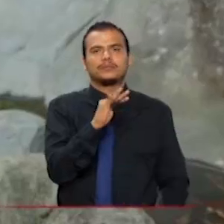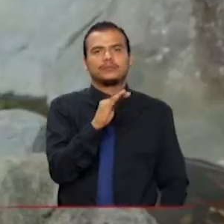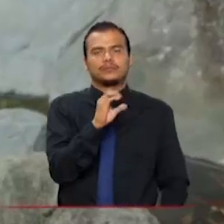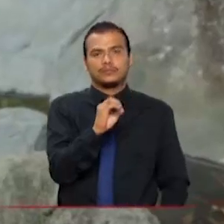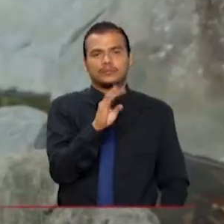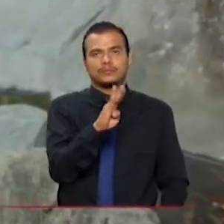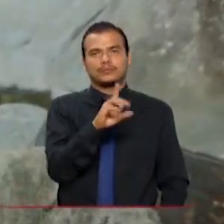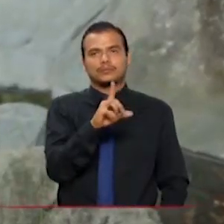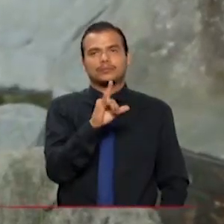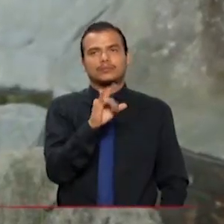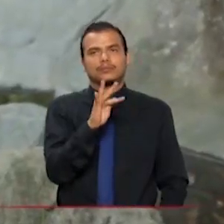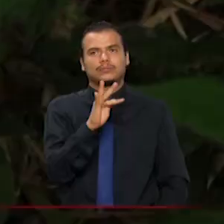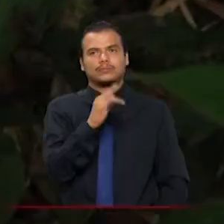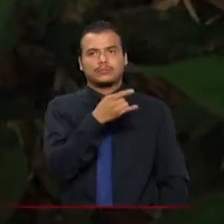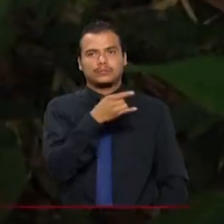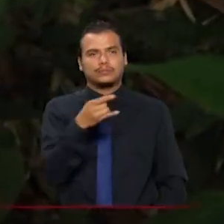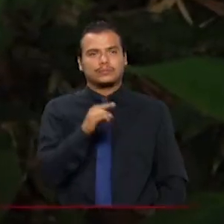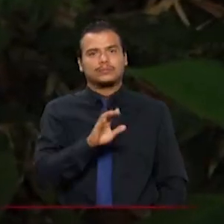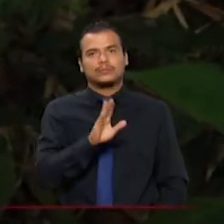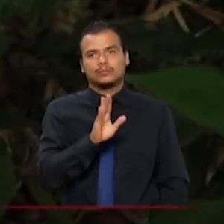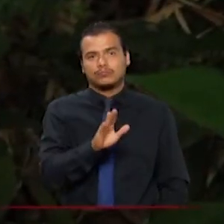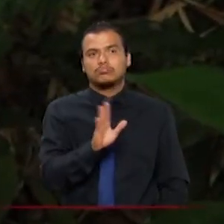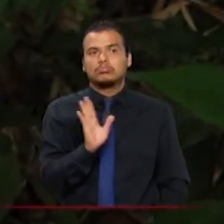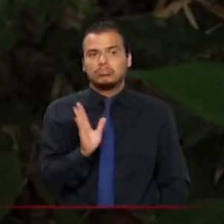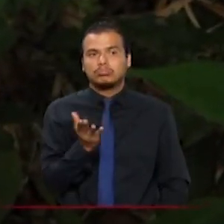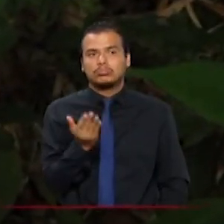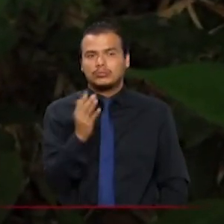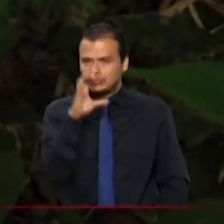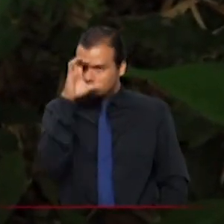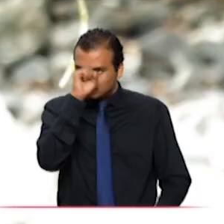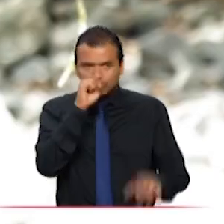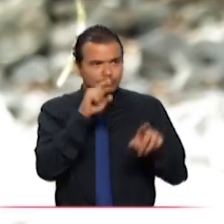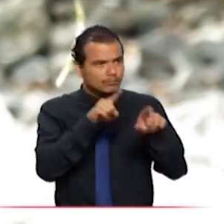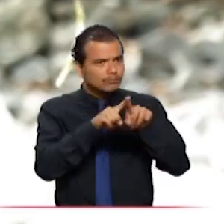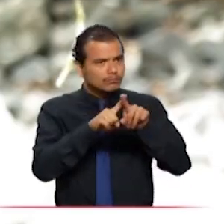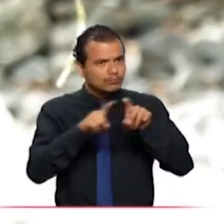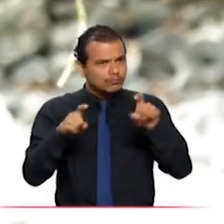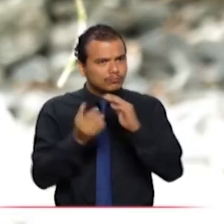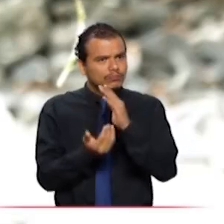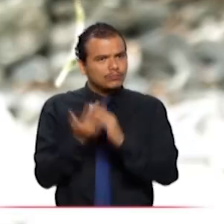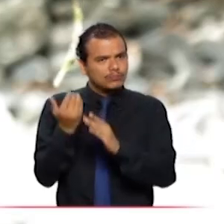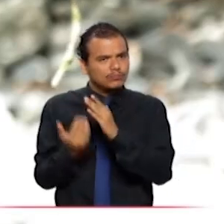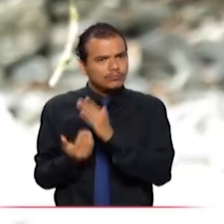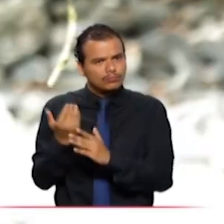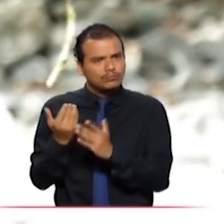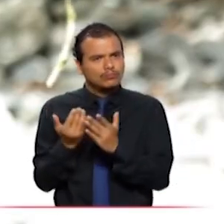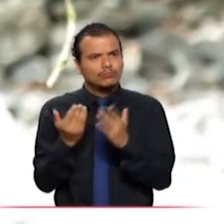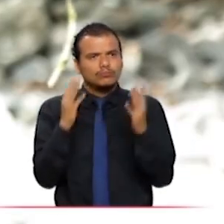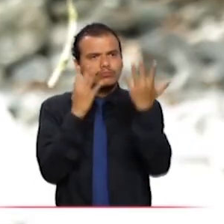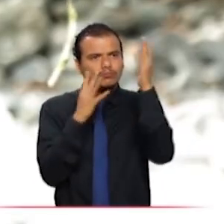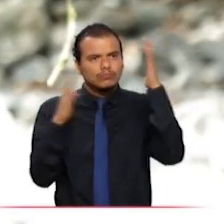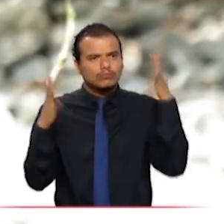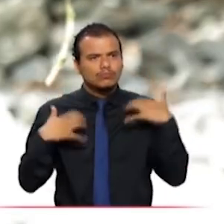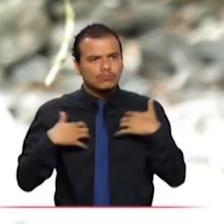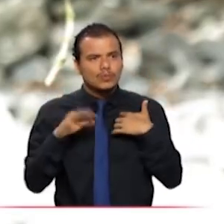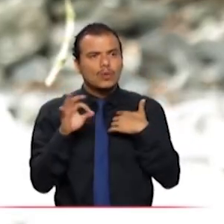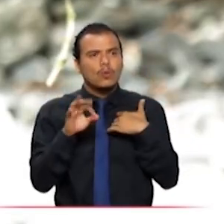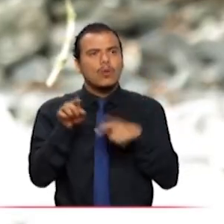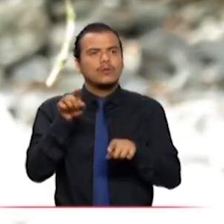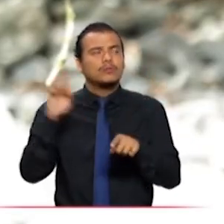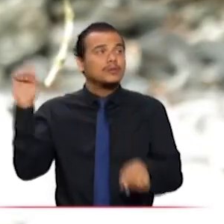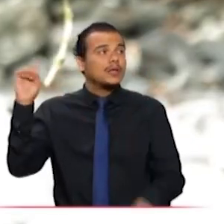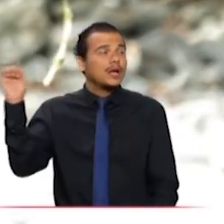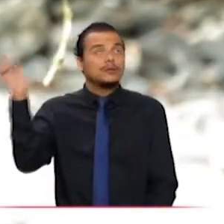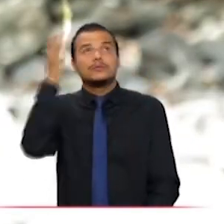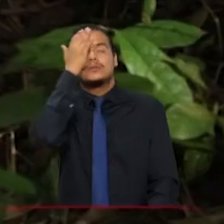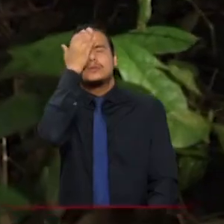registros de, por ejemplo, de este tipo, se ha logrado descubrir especies nuevas. También se han descubierto especies que estaban sin reportes previos